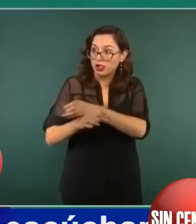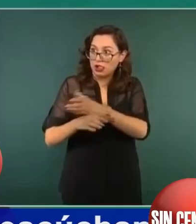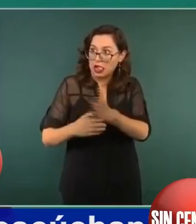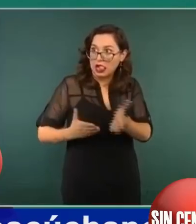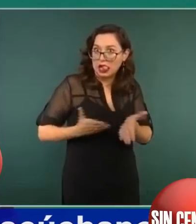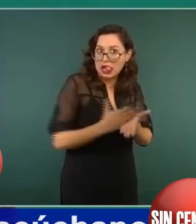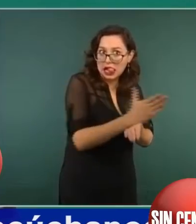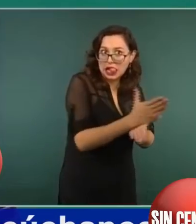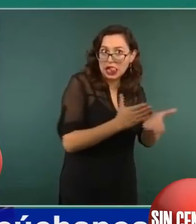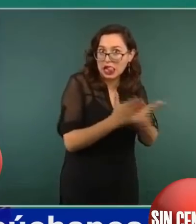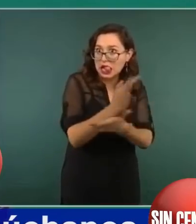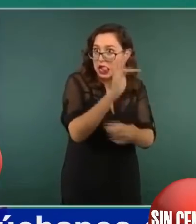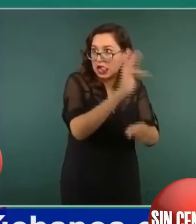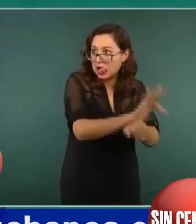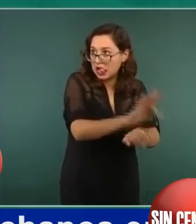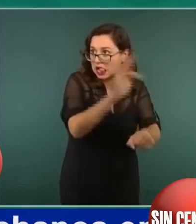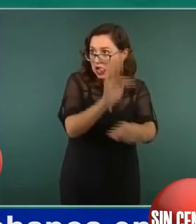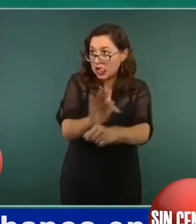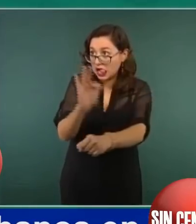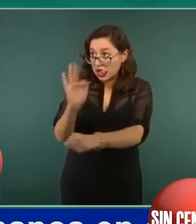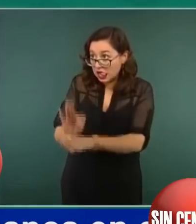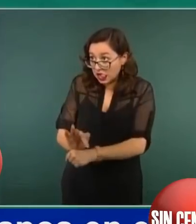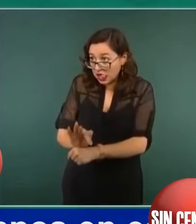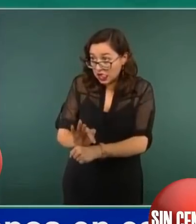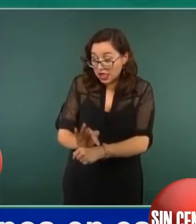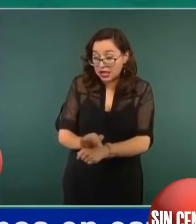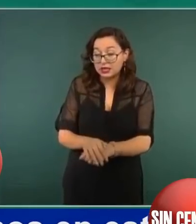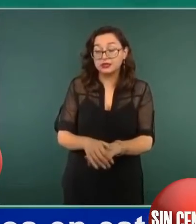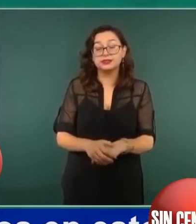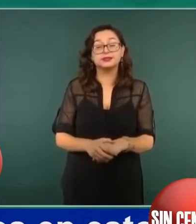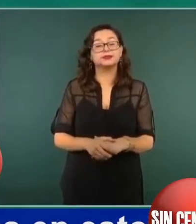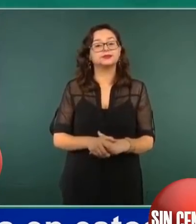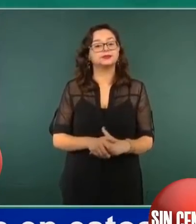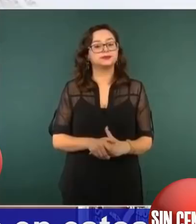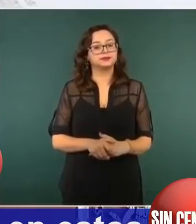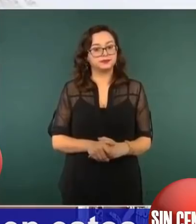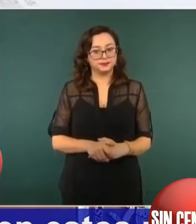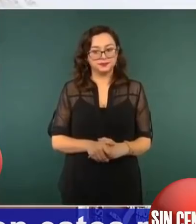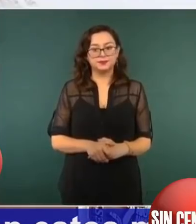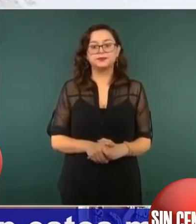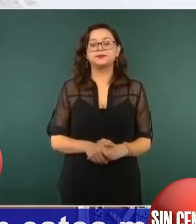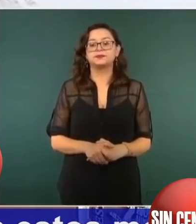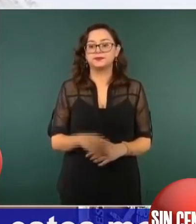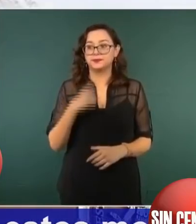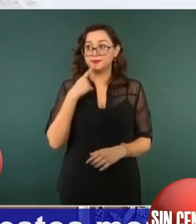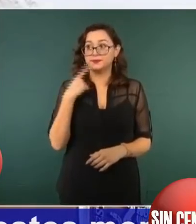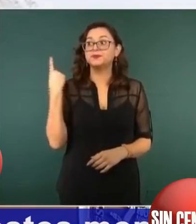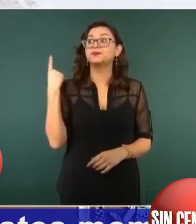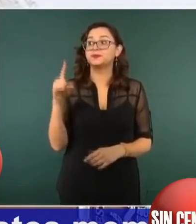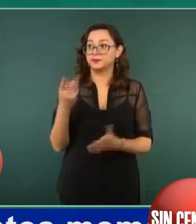para favorecerse, ¿sí?, va a ser consignado.